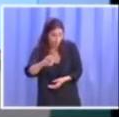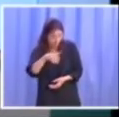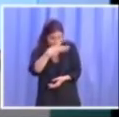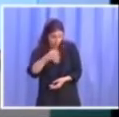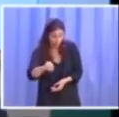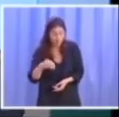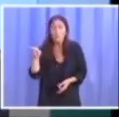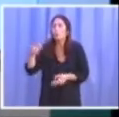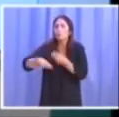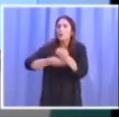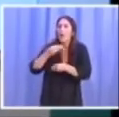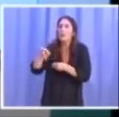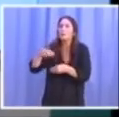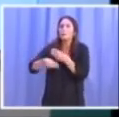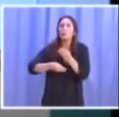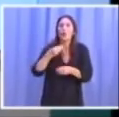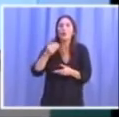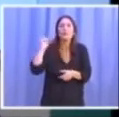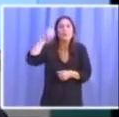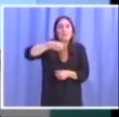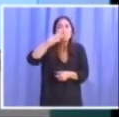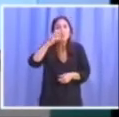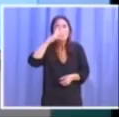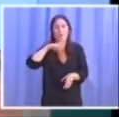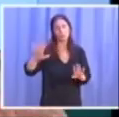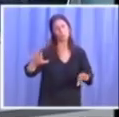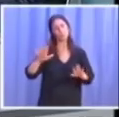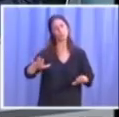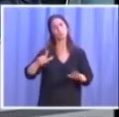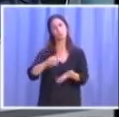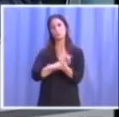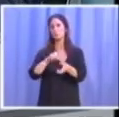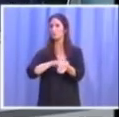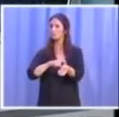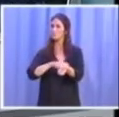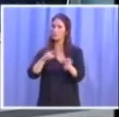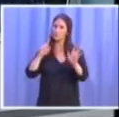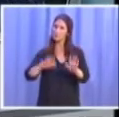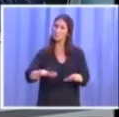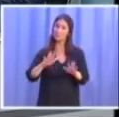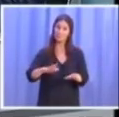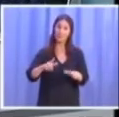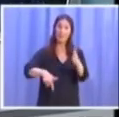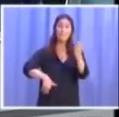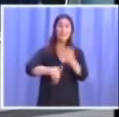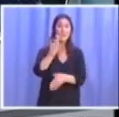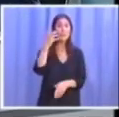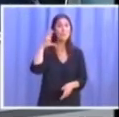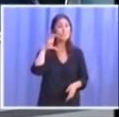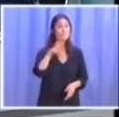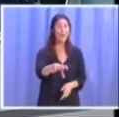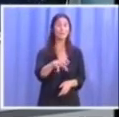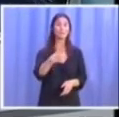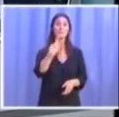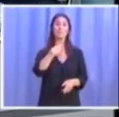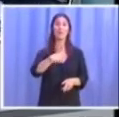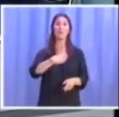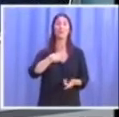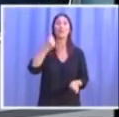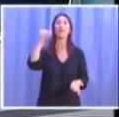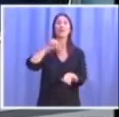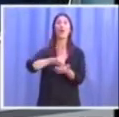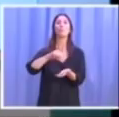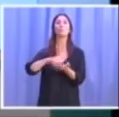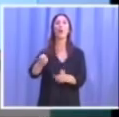No, ni 30 tampoco menos. ¿Qué ha hecho usted en 30 años? No se ponga nervioso, no se ponga nervioso. Que el Diario El País nos convierta en la capital de la